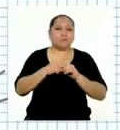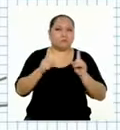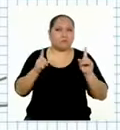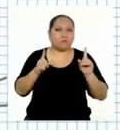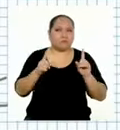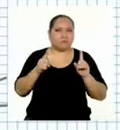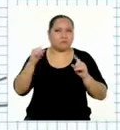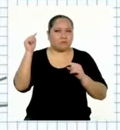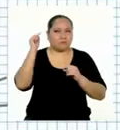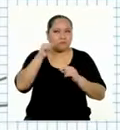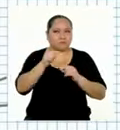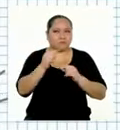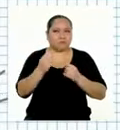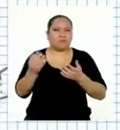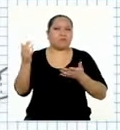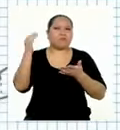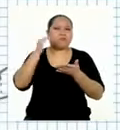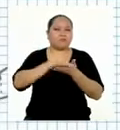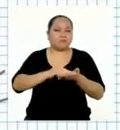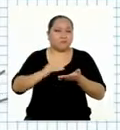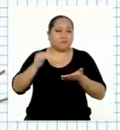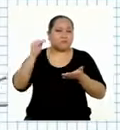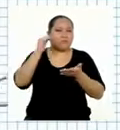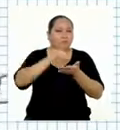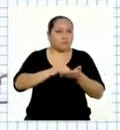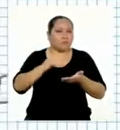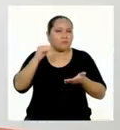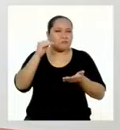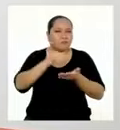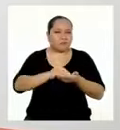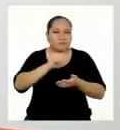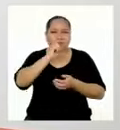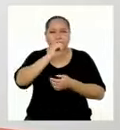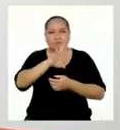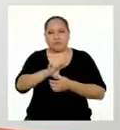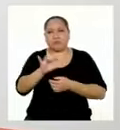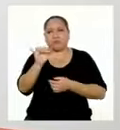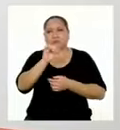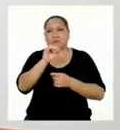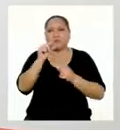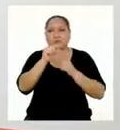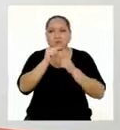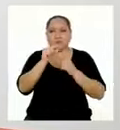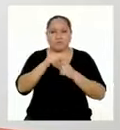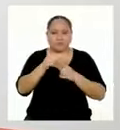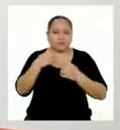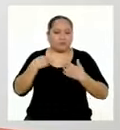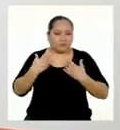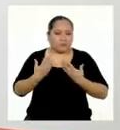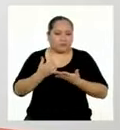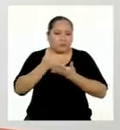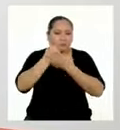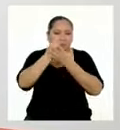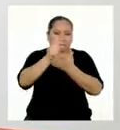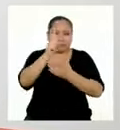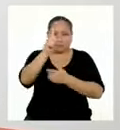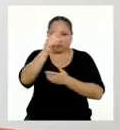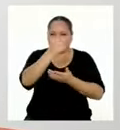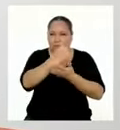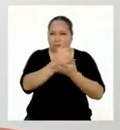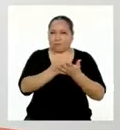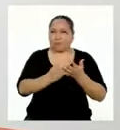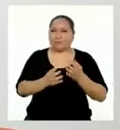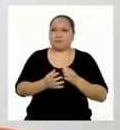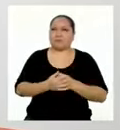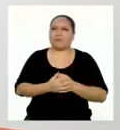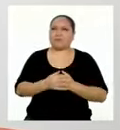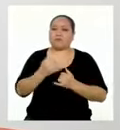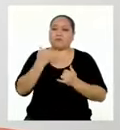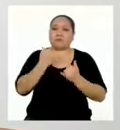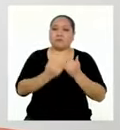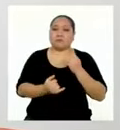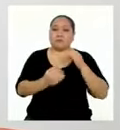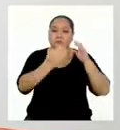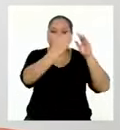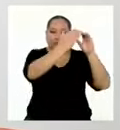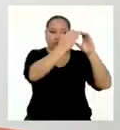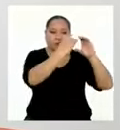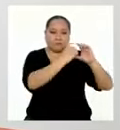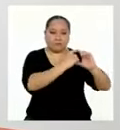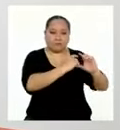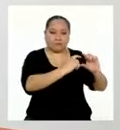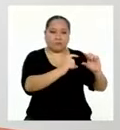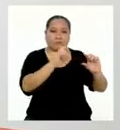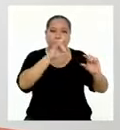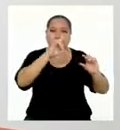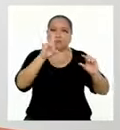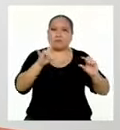Pero estás repitiendo algunas palabras. Déjame ayudarte con un punto. Al final del